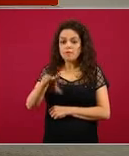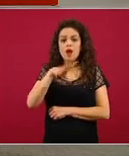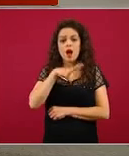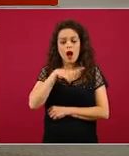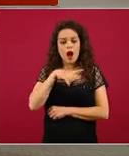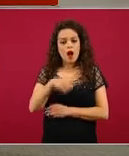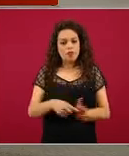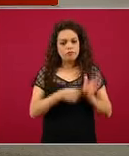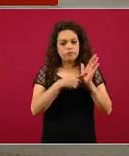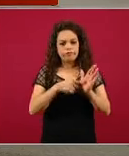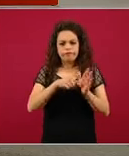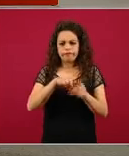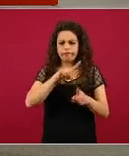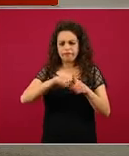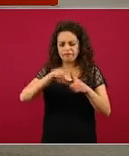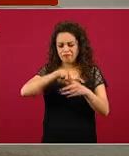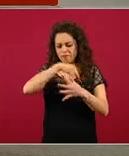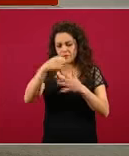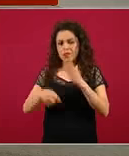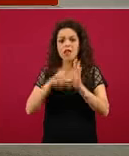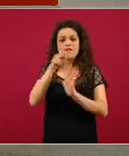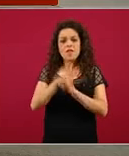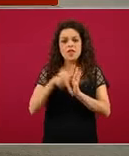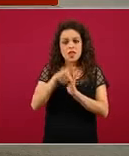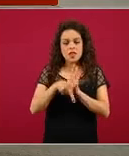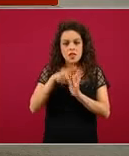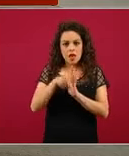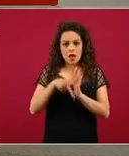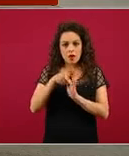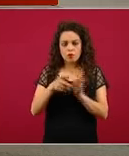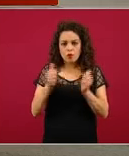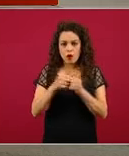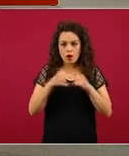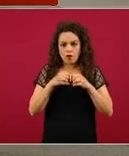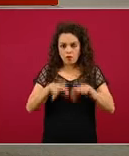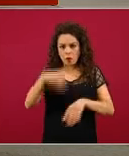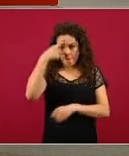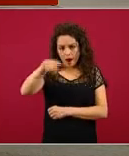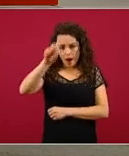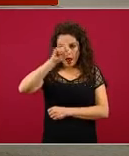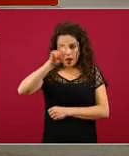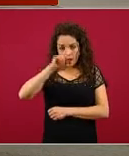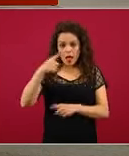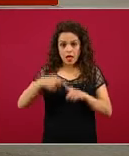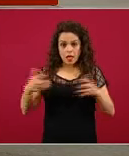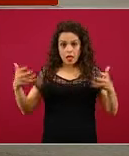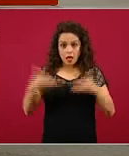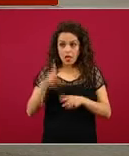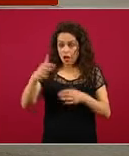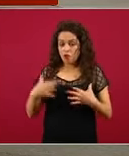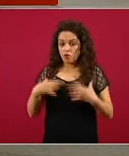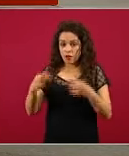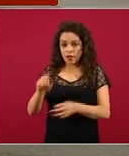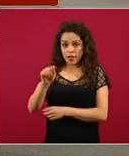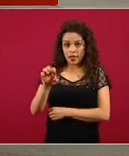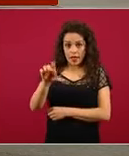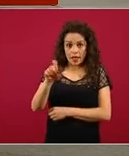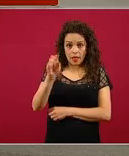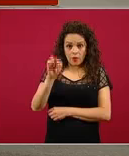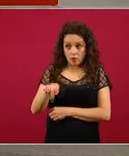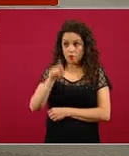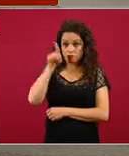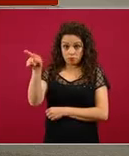una colección de videos instructivos, han sido producidos por la Fundación Teletón. La Fundación Teletón es